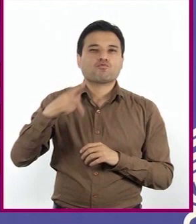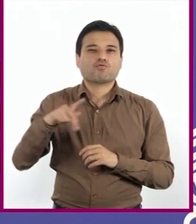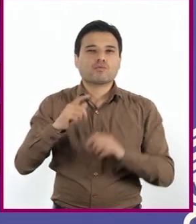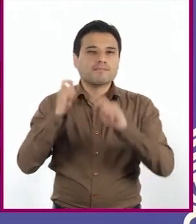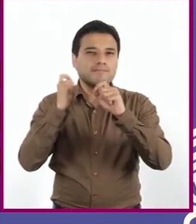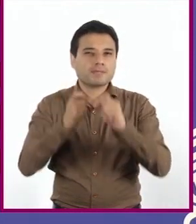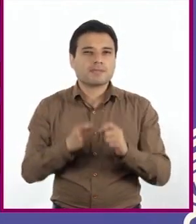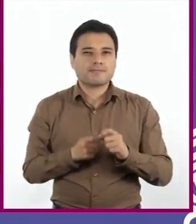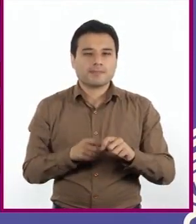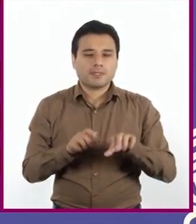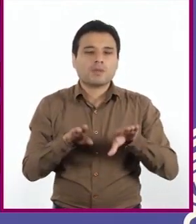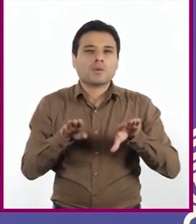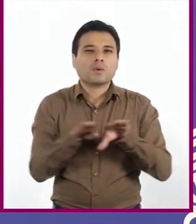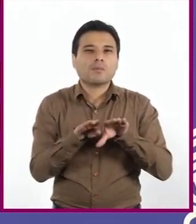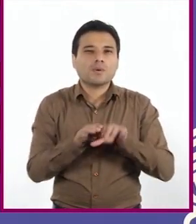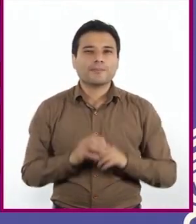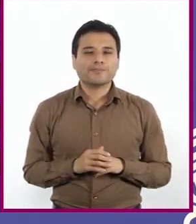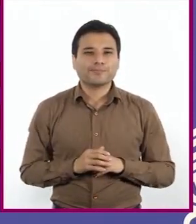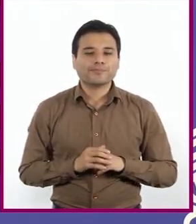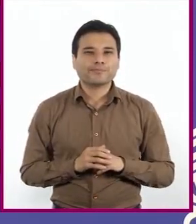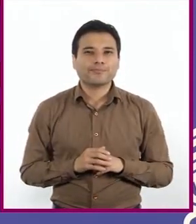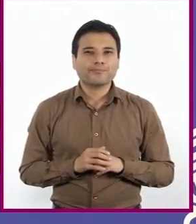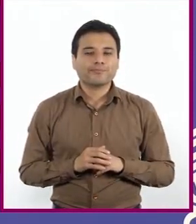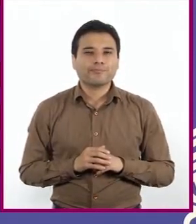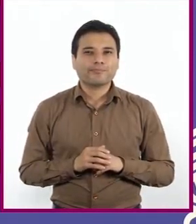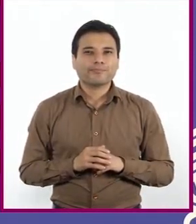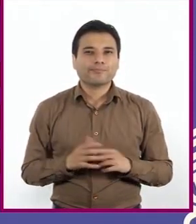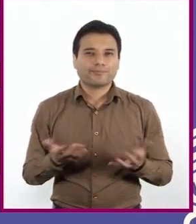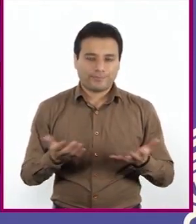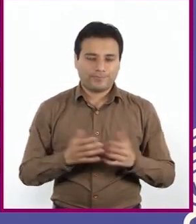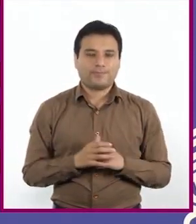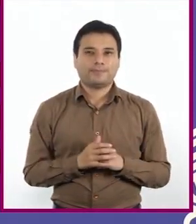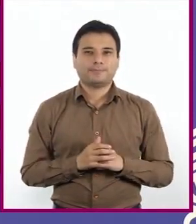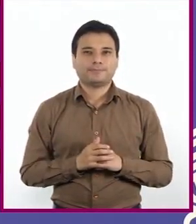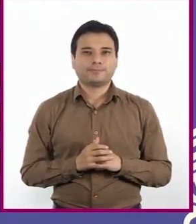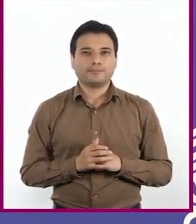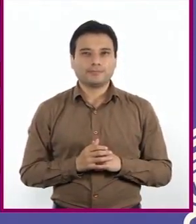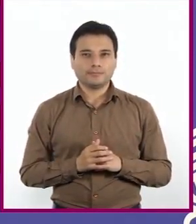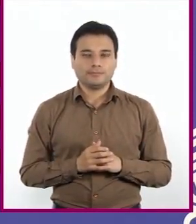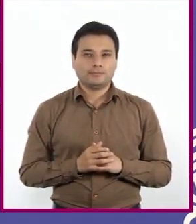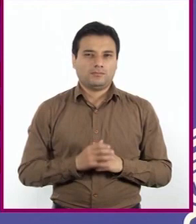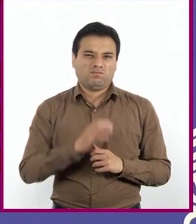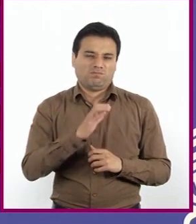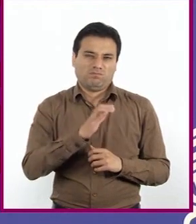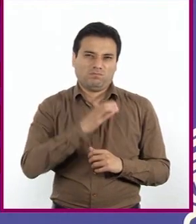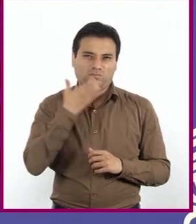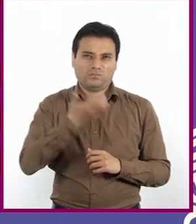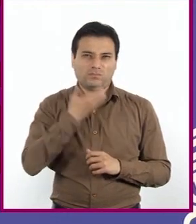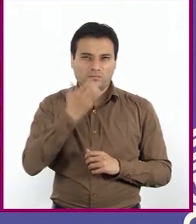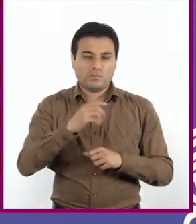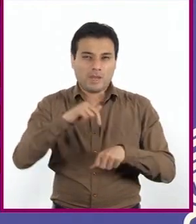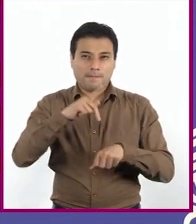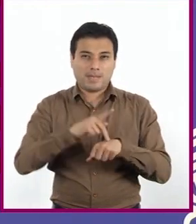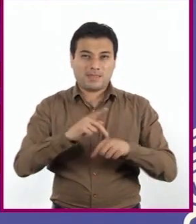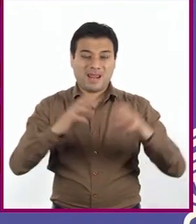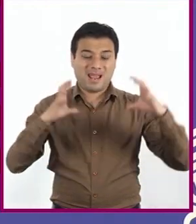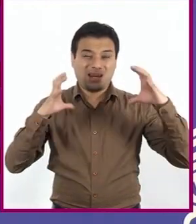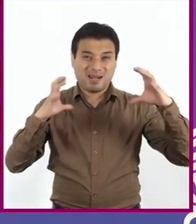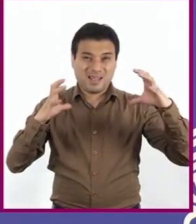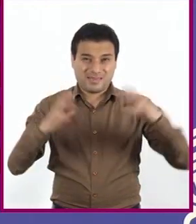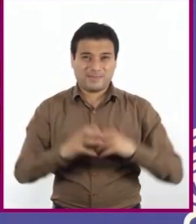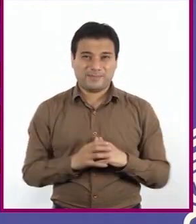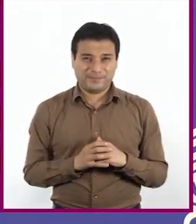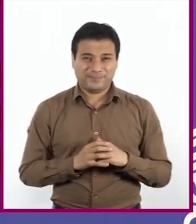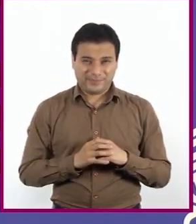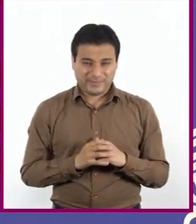estas cabezas colosales derivaba de esculpir grandes monolitos de piedra, como los llamados tronos,